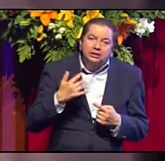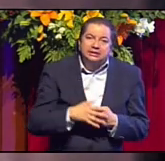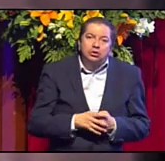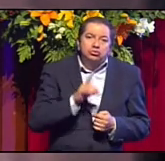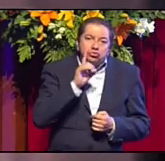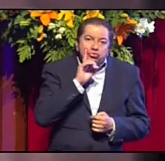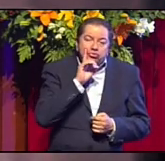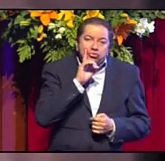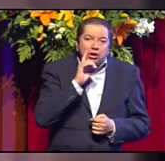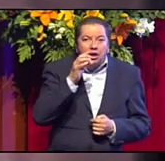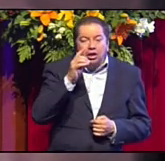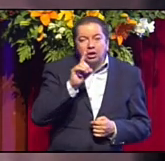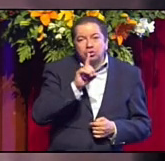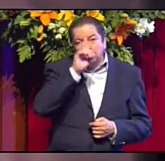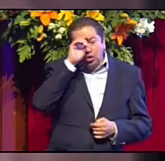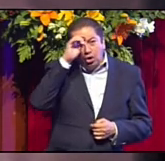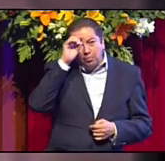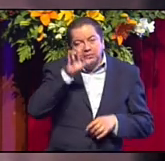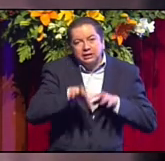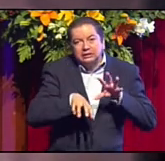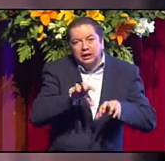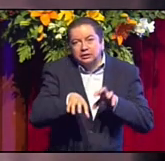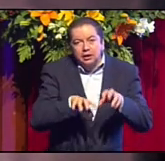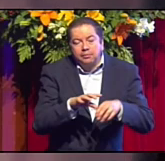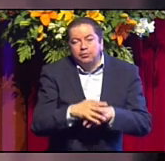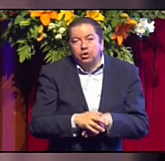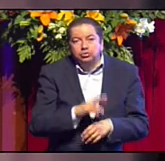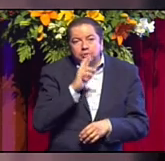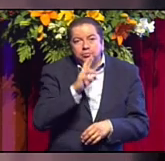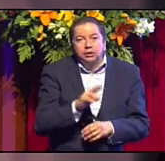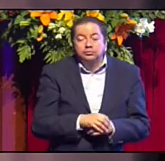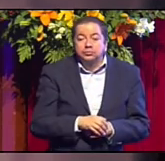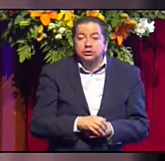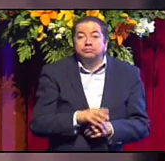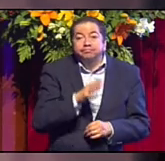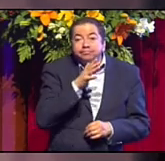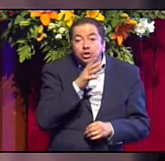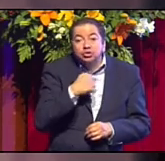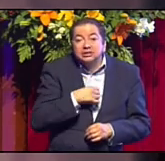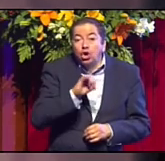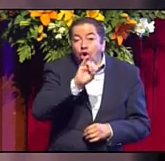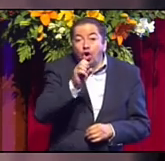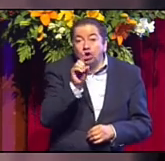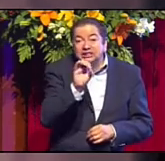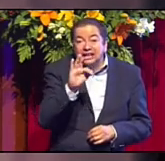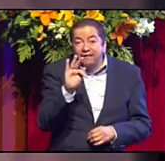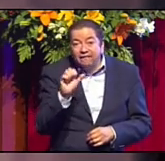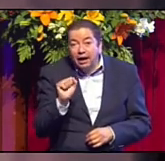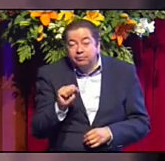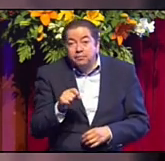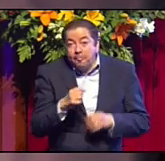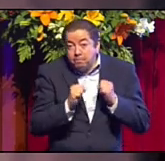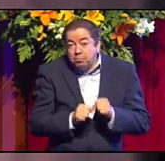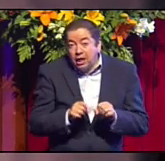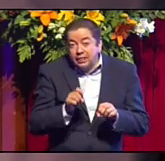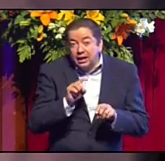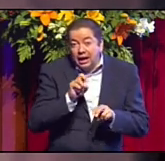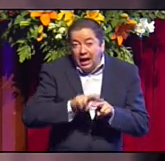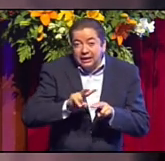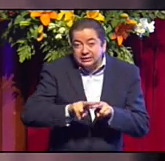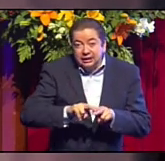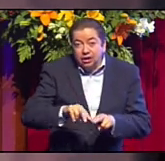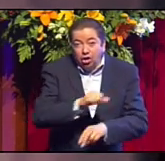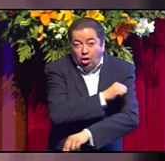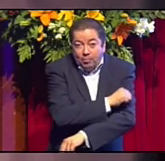tener una veterinaria que pueda dar esa respuesta. No sé si en el caso de nuestra Josefa podía haberlo hecho, porque requería una operación bastante